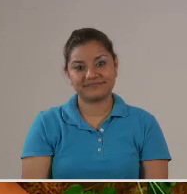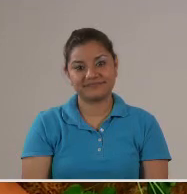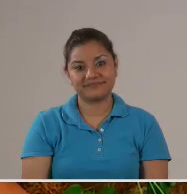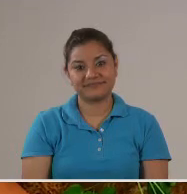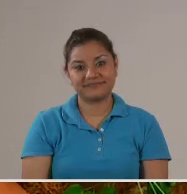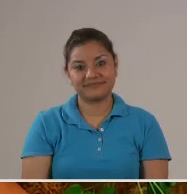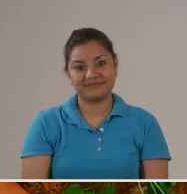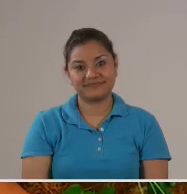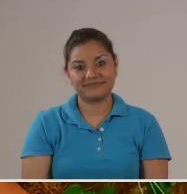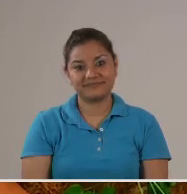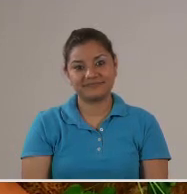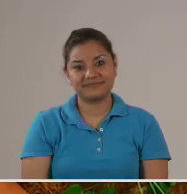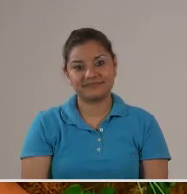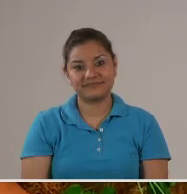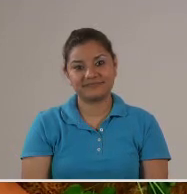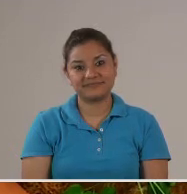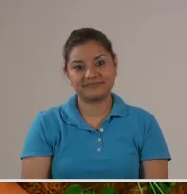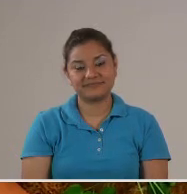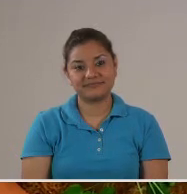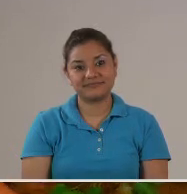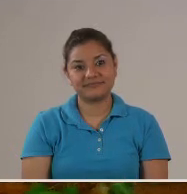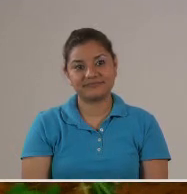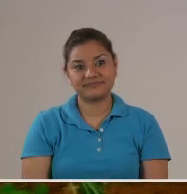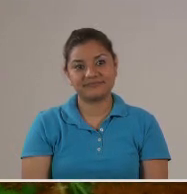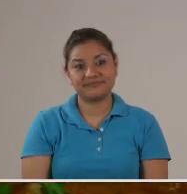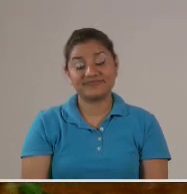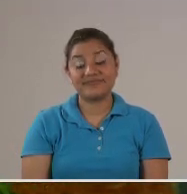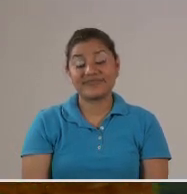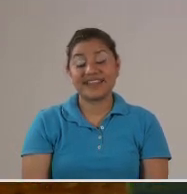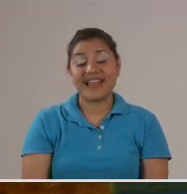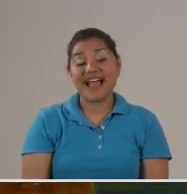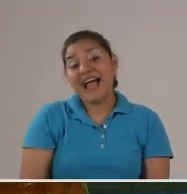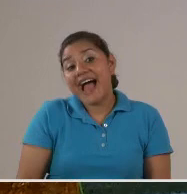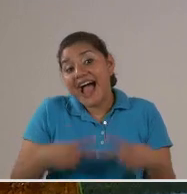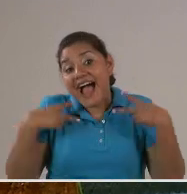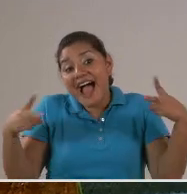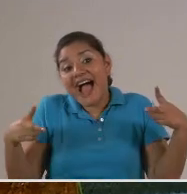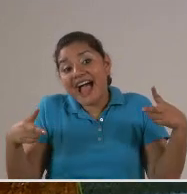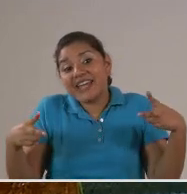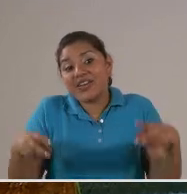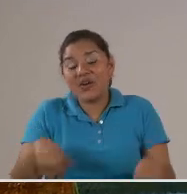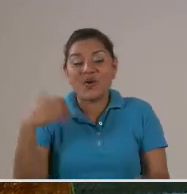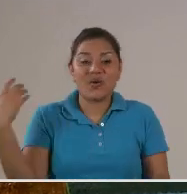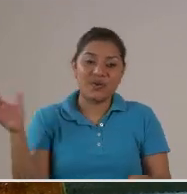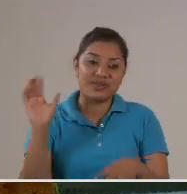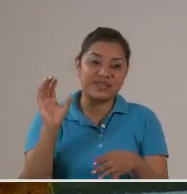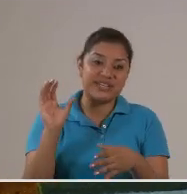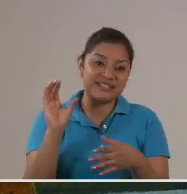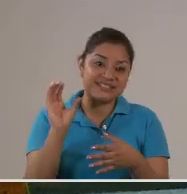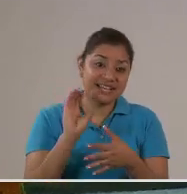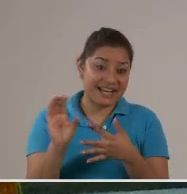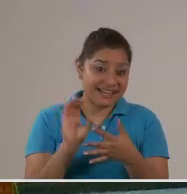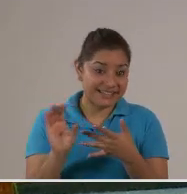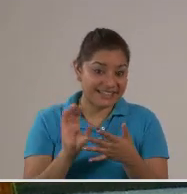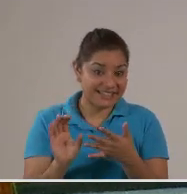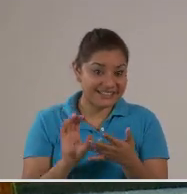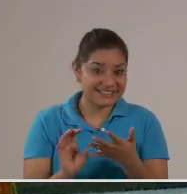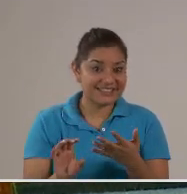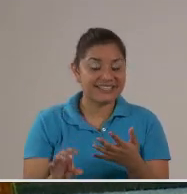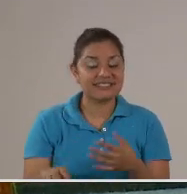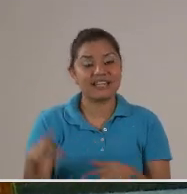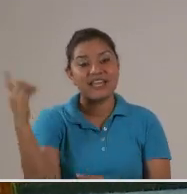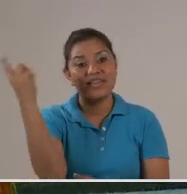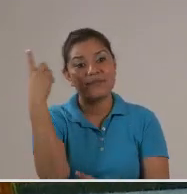amar aquí hay otros elementos bien importantes porque no se puede unir uno con todos